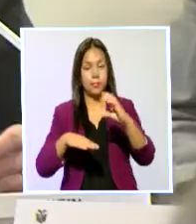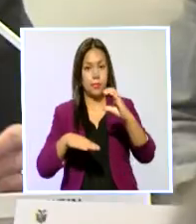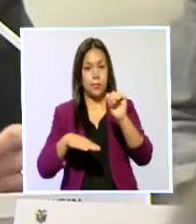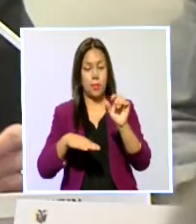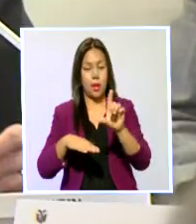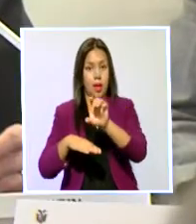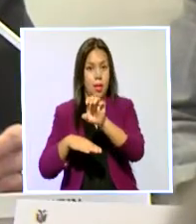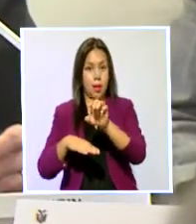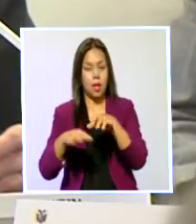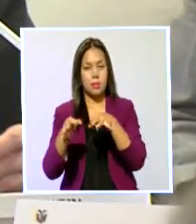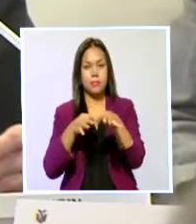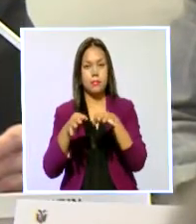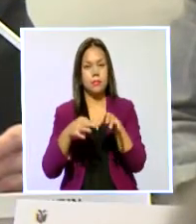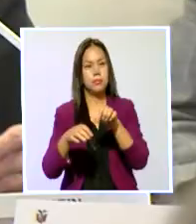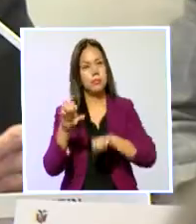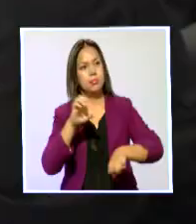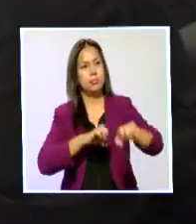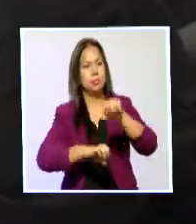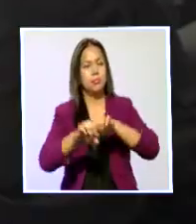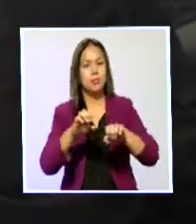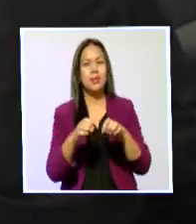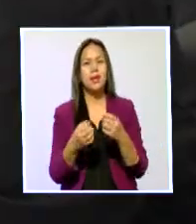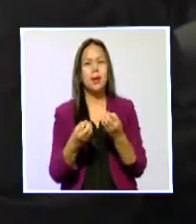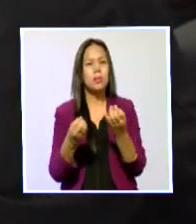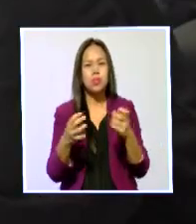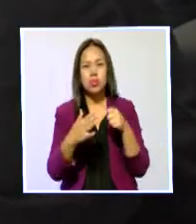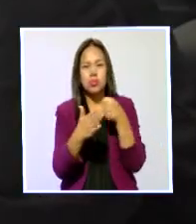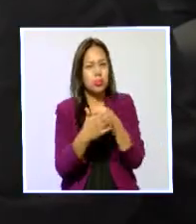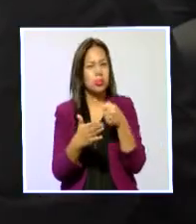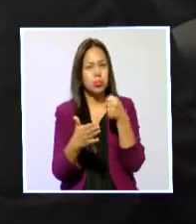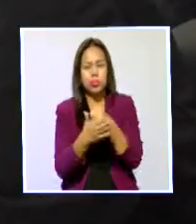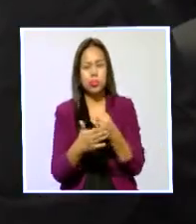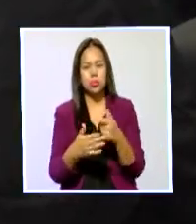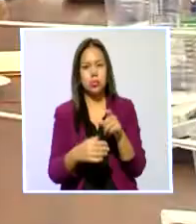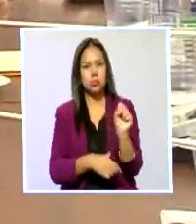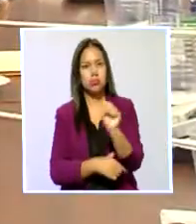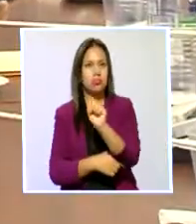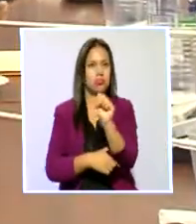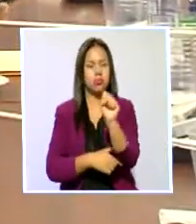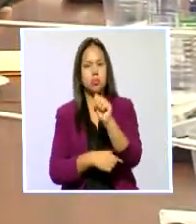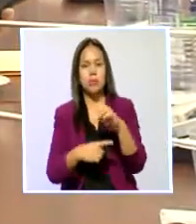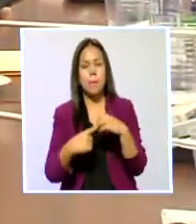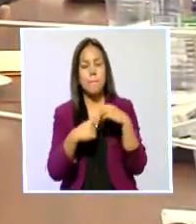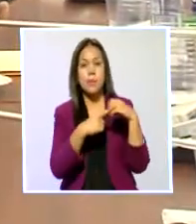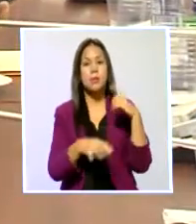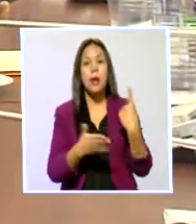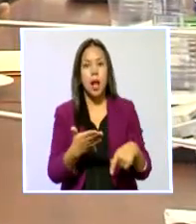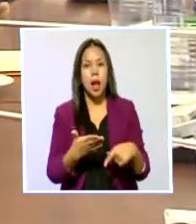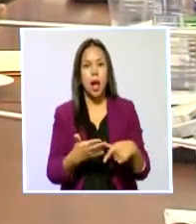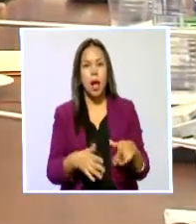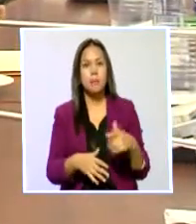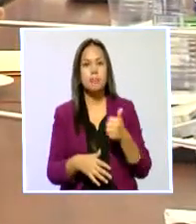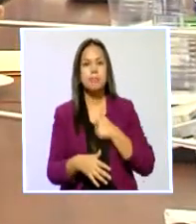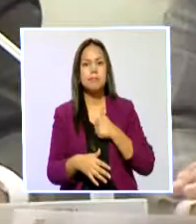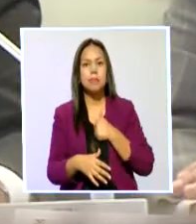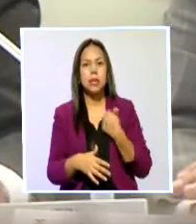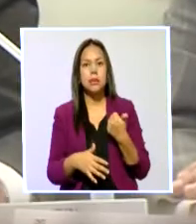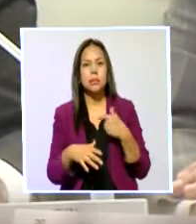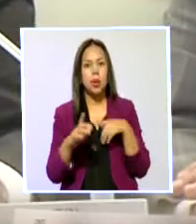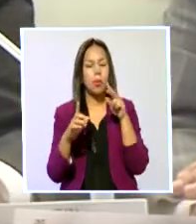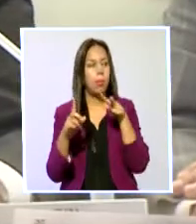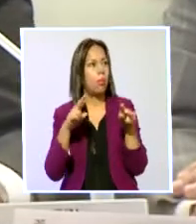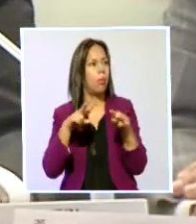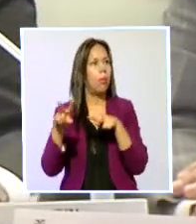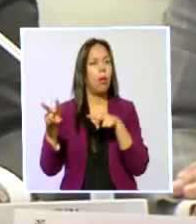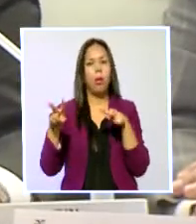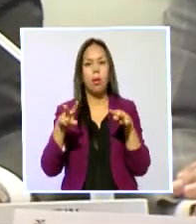Tránsito, expuso un diagnóstico de los siniestros de tránsito en el país, donde la principal causa es el conducir desatento. O sea,